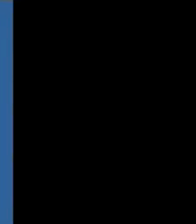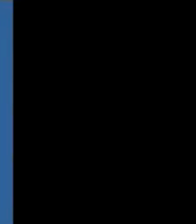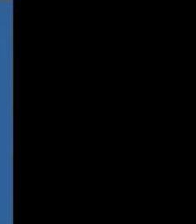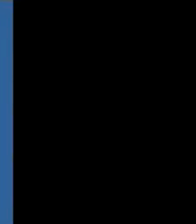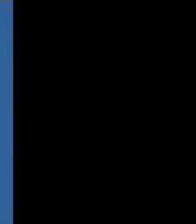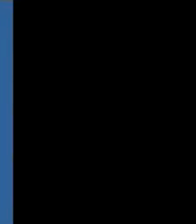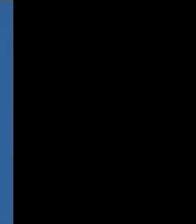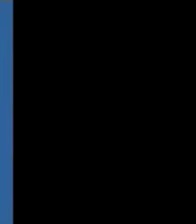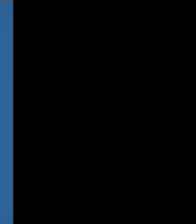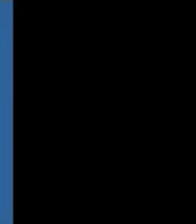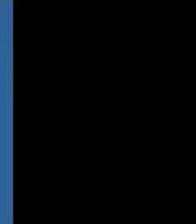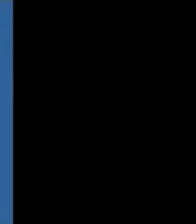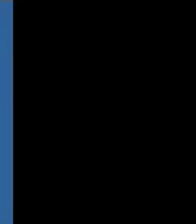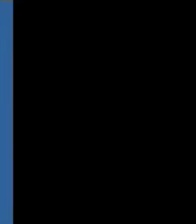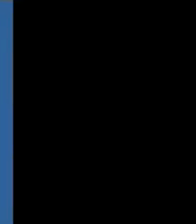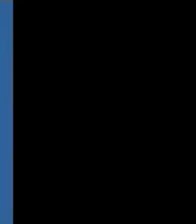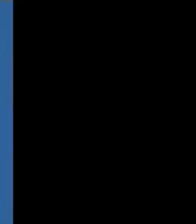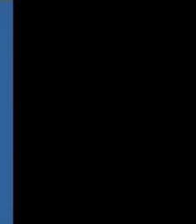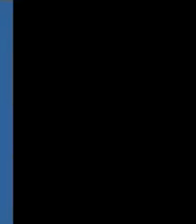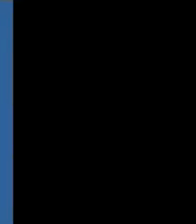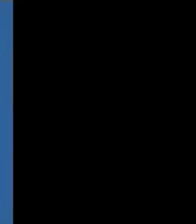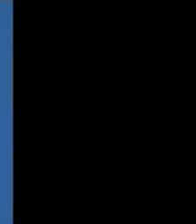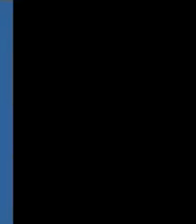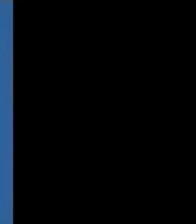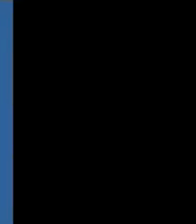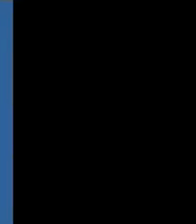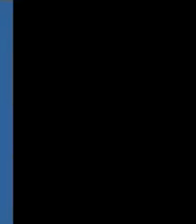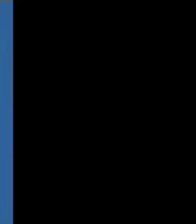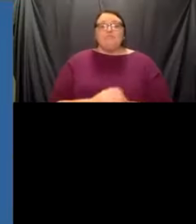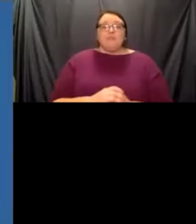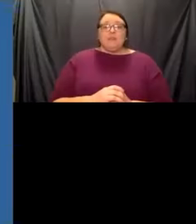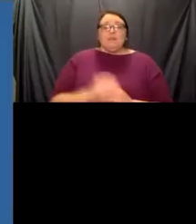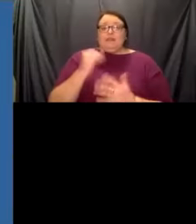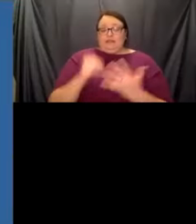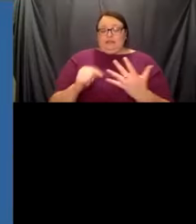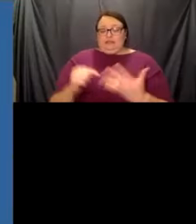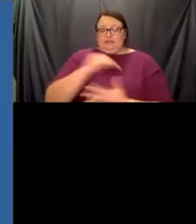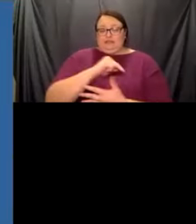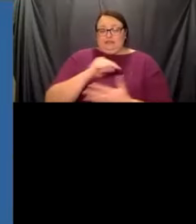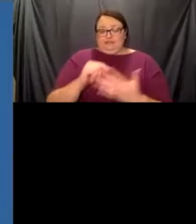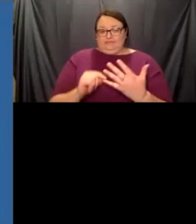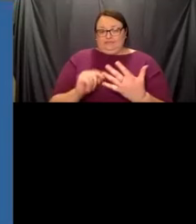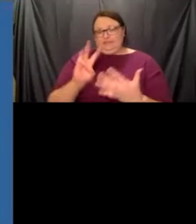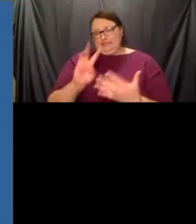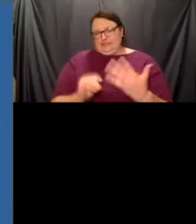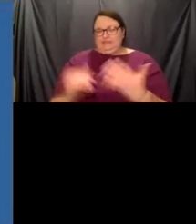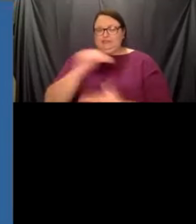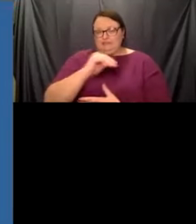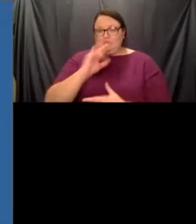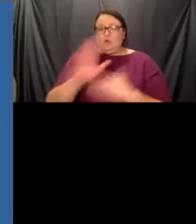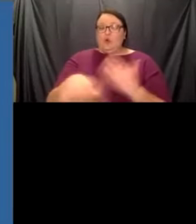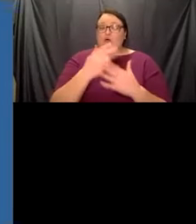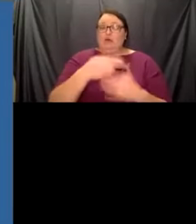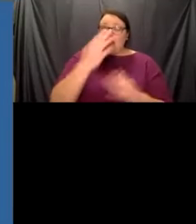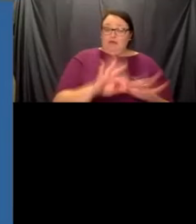o programa que financiamos debe trabajar para aliviar una de las necesidades enumeradas aquí en esta